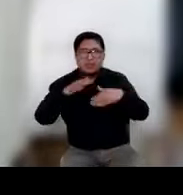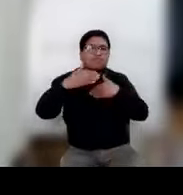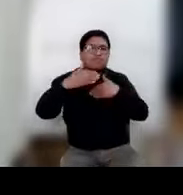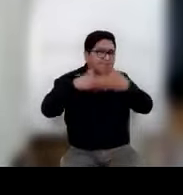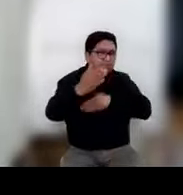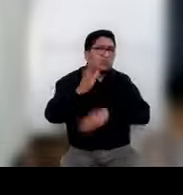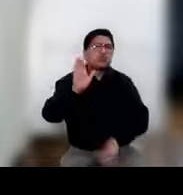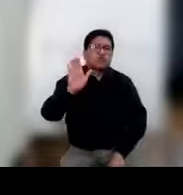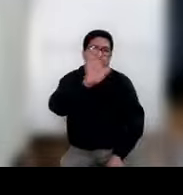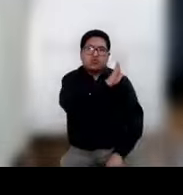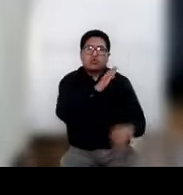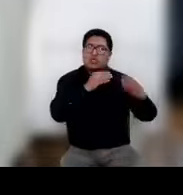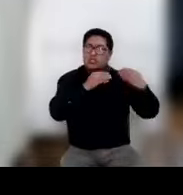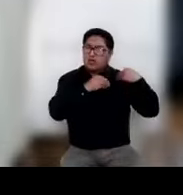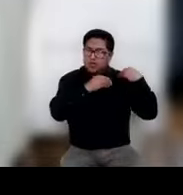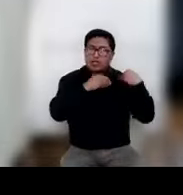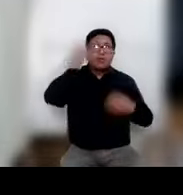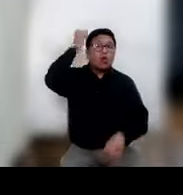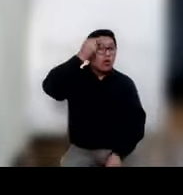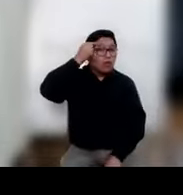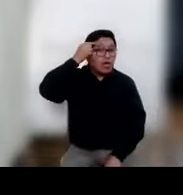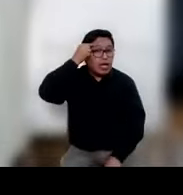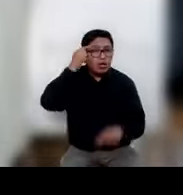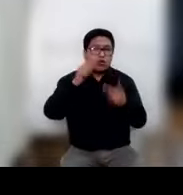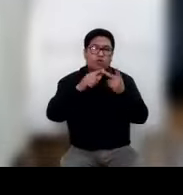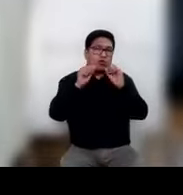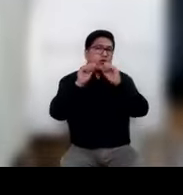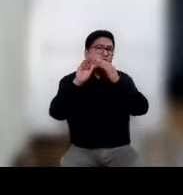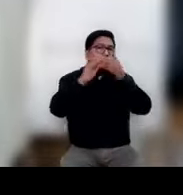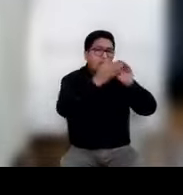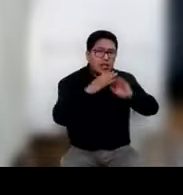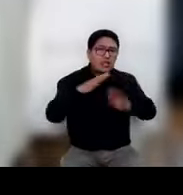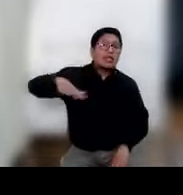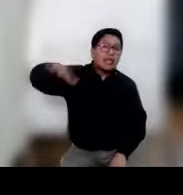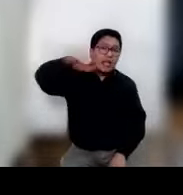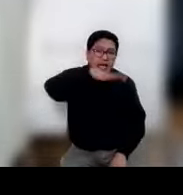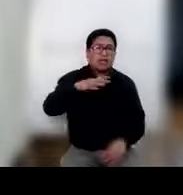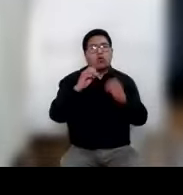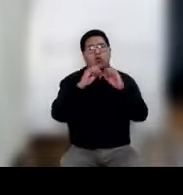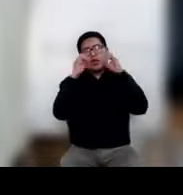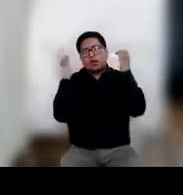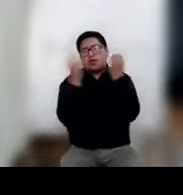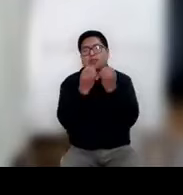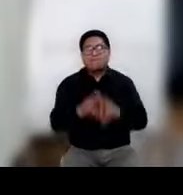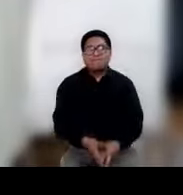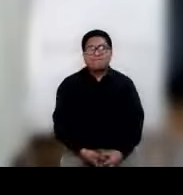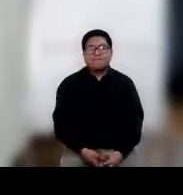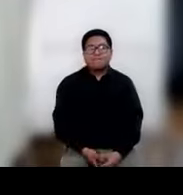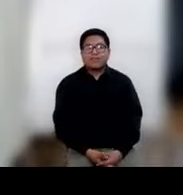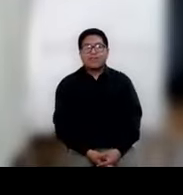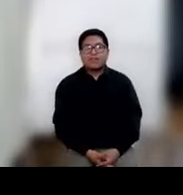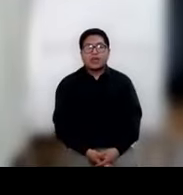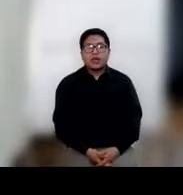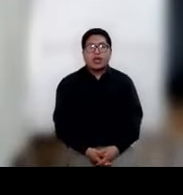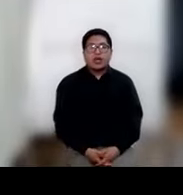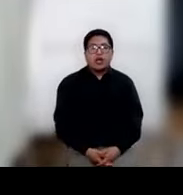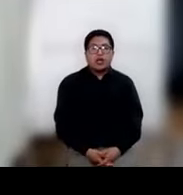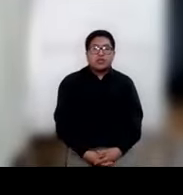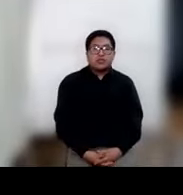todos el gobierno y la sociedad y las organizaciones que estamos presentes en función de todas estas